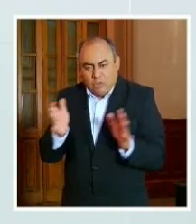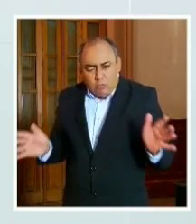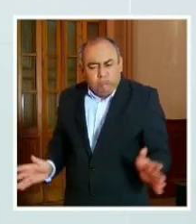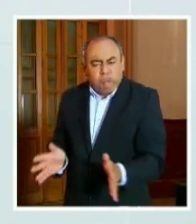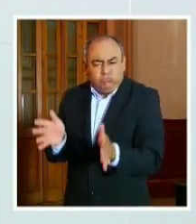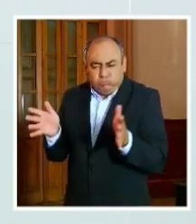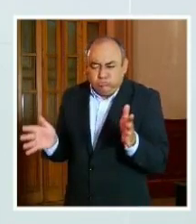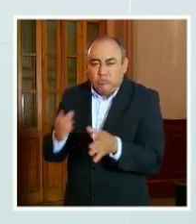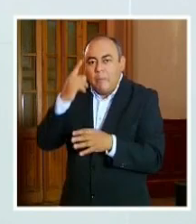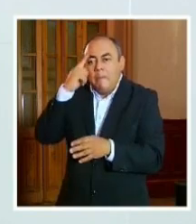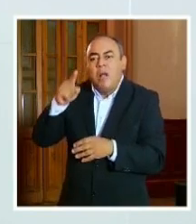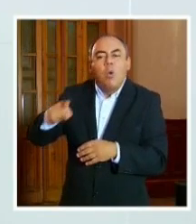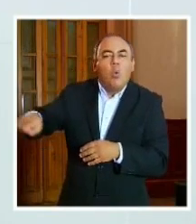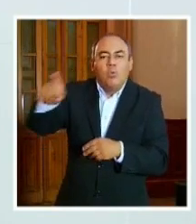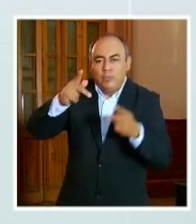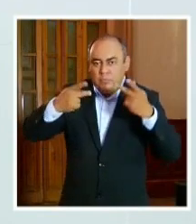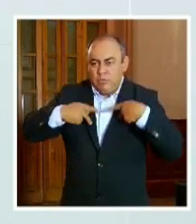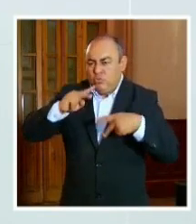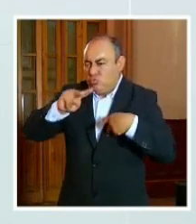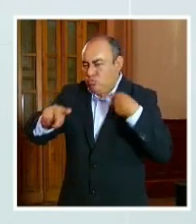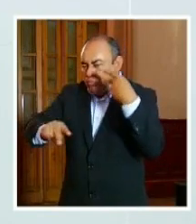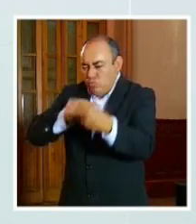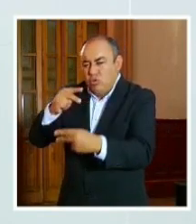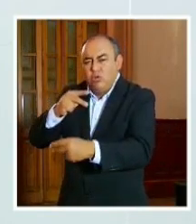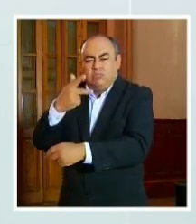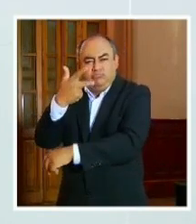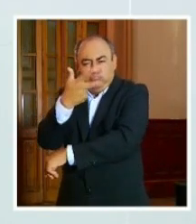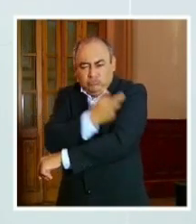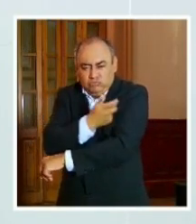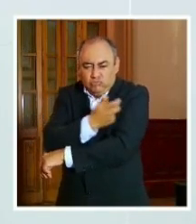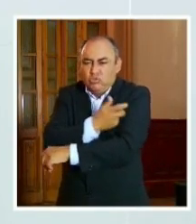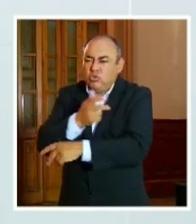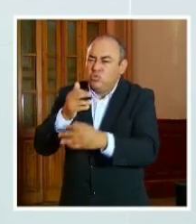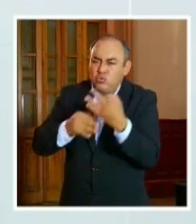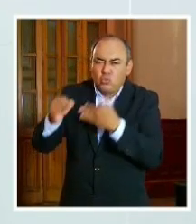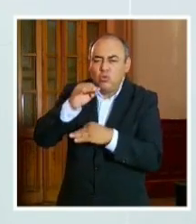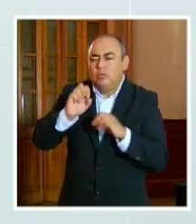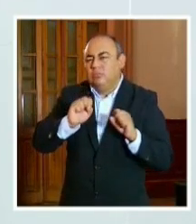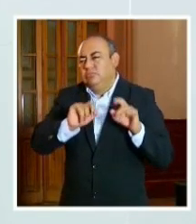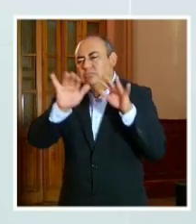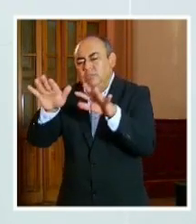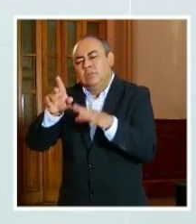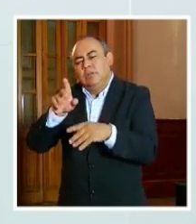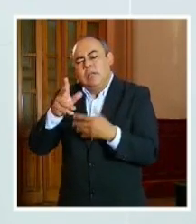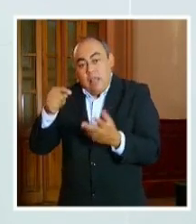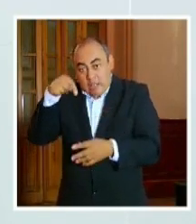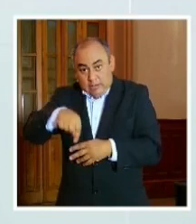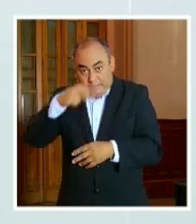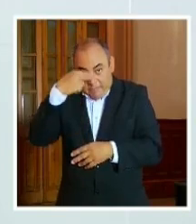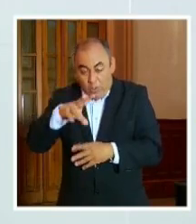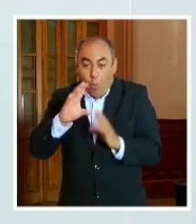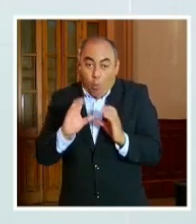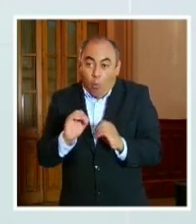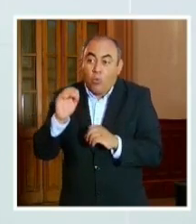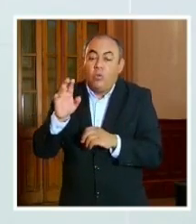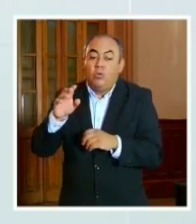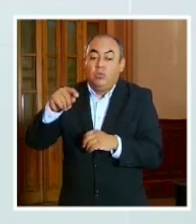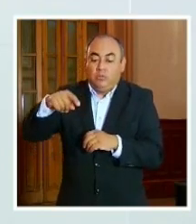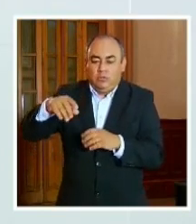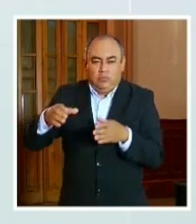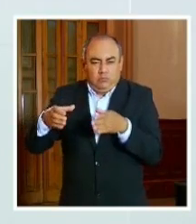desde los diferentes puntos de los que podamos a través de la estrategia nacional con la Brigada